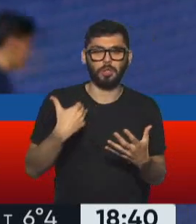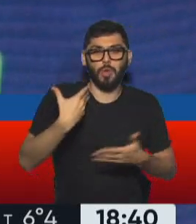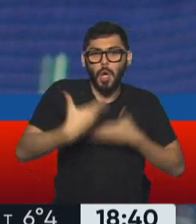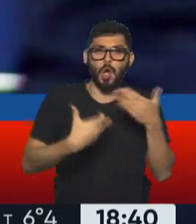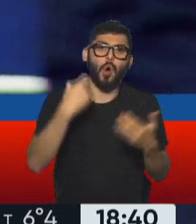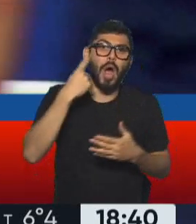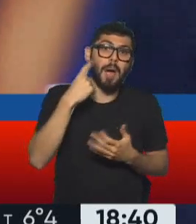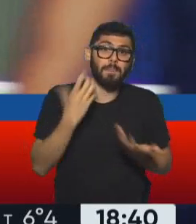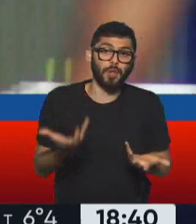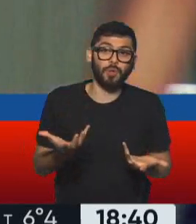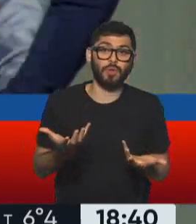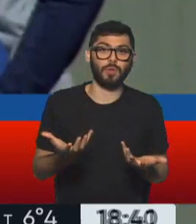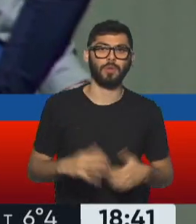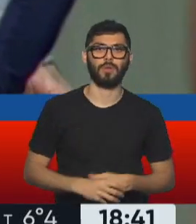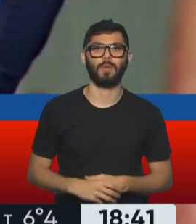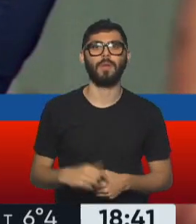aprendiendo.